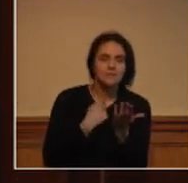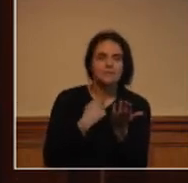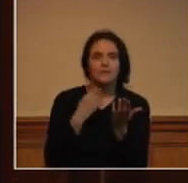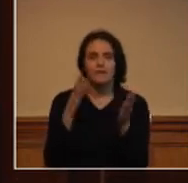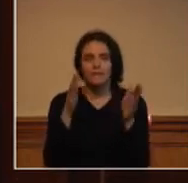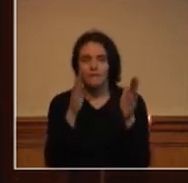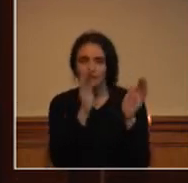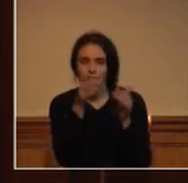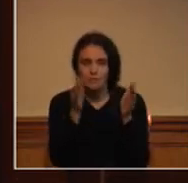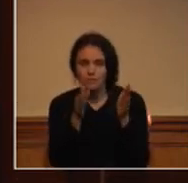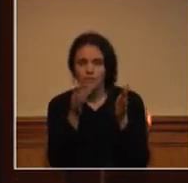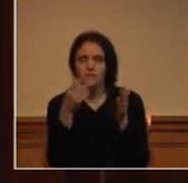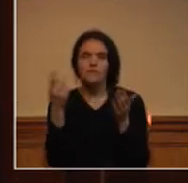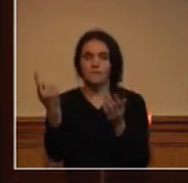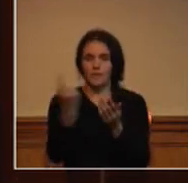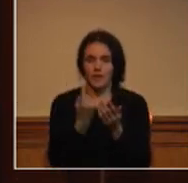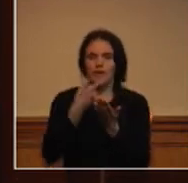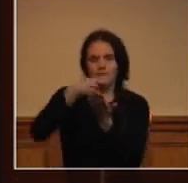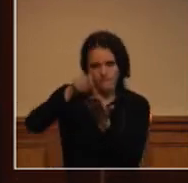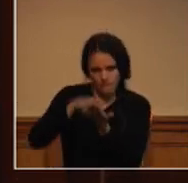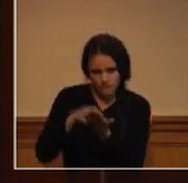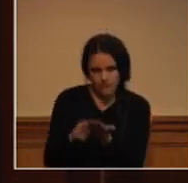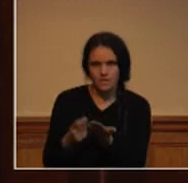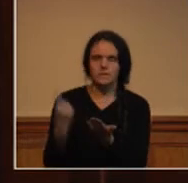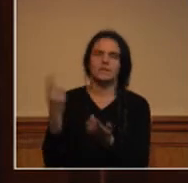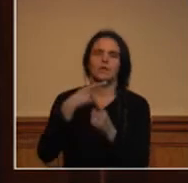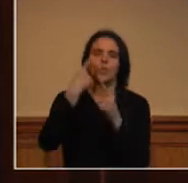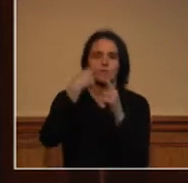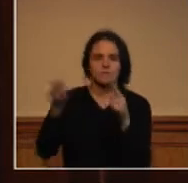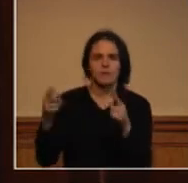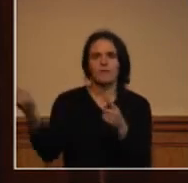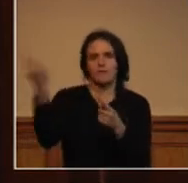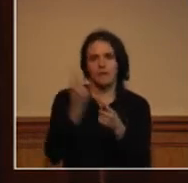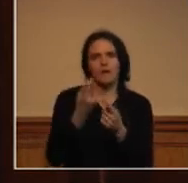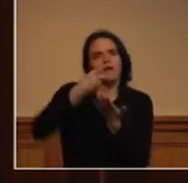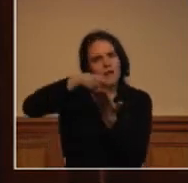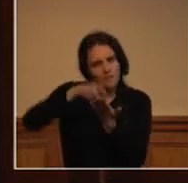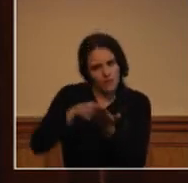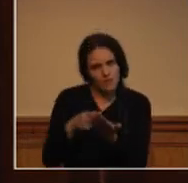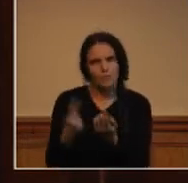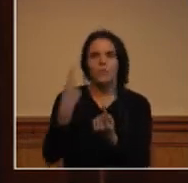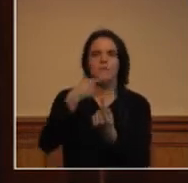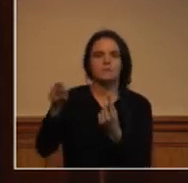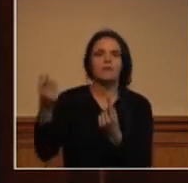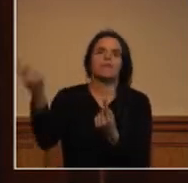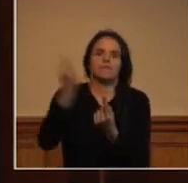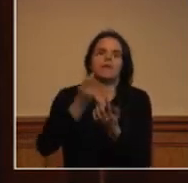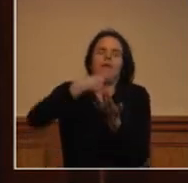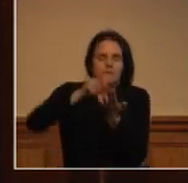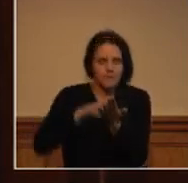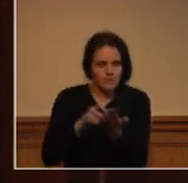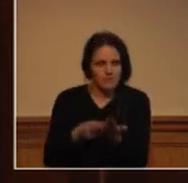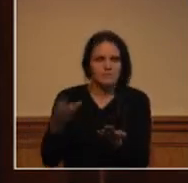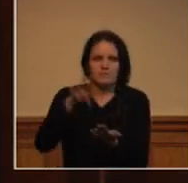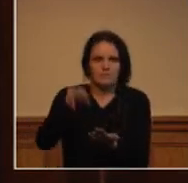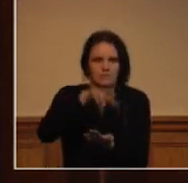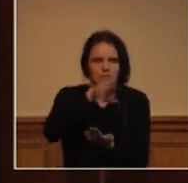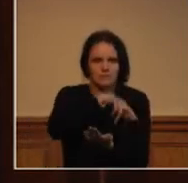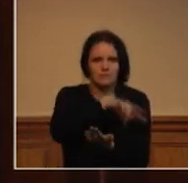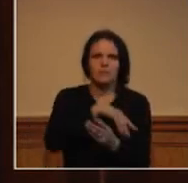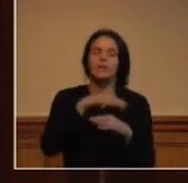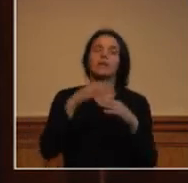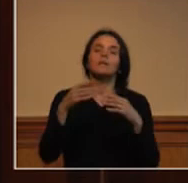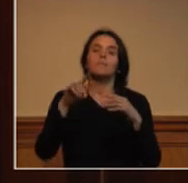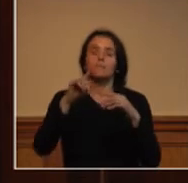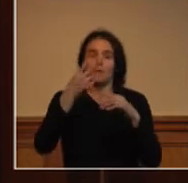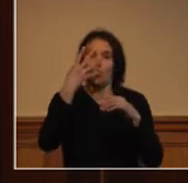que el niño venía, ¿vale? Semana a semana. Las cuatro primeras semanas nos dan la línea de base,